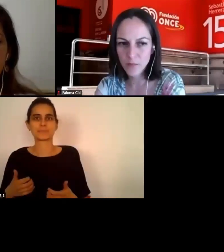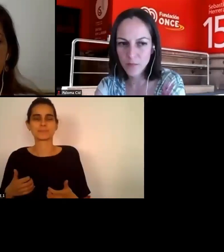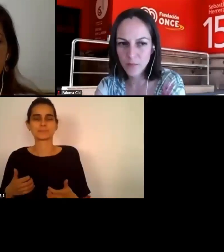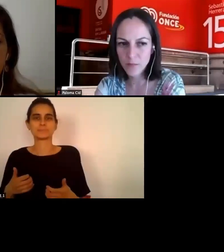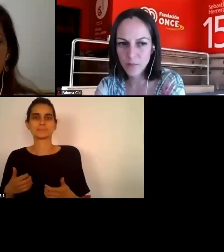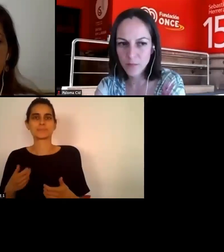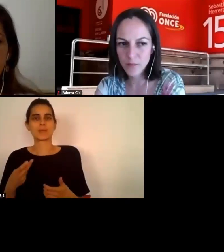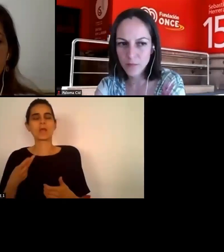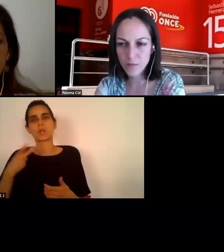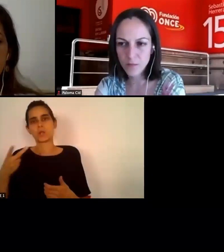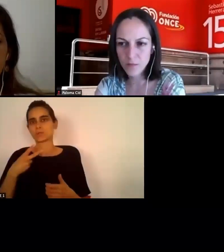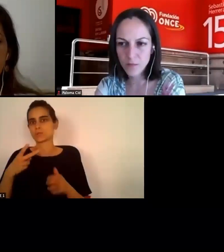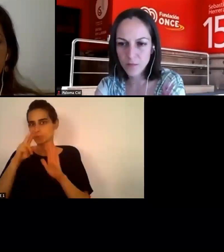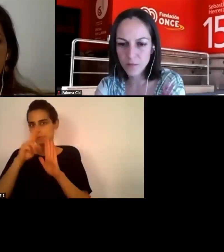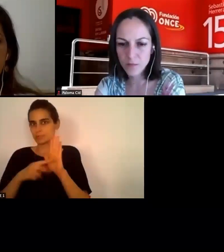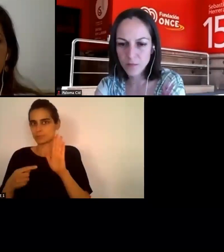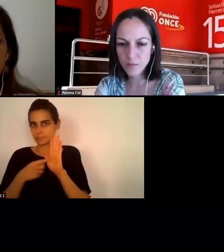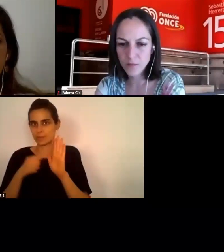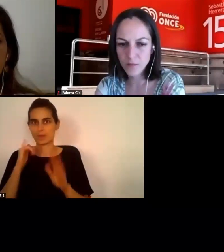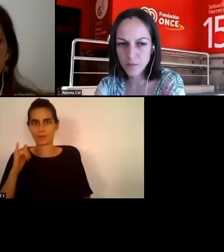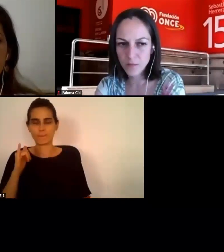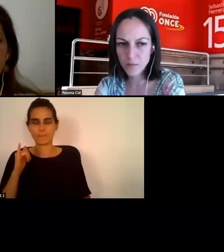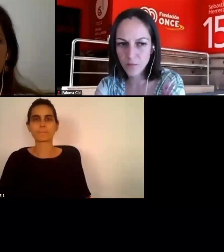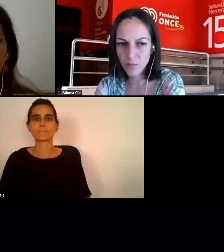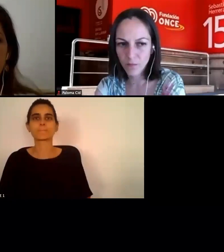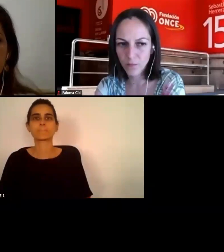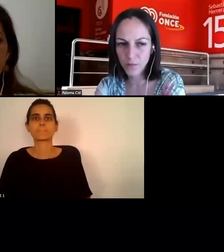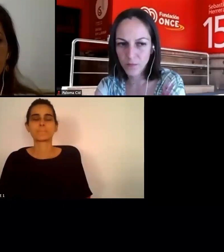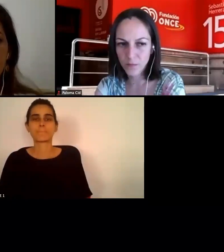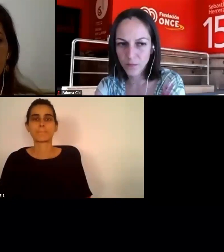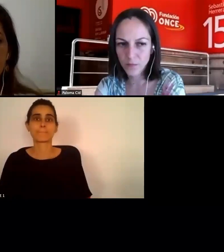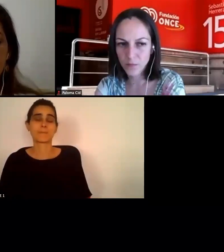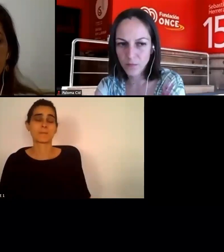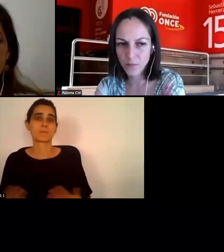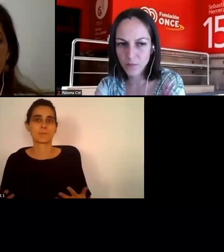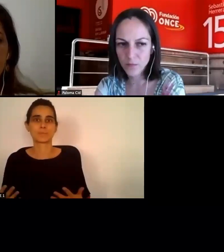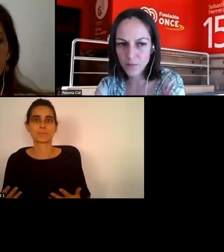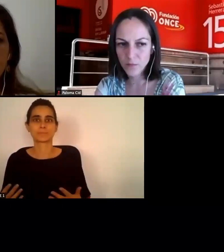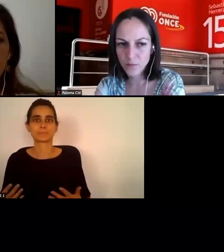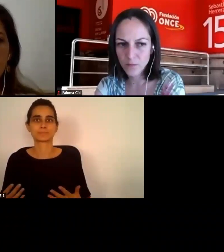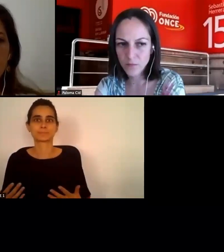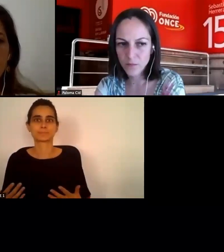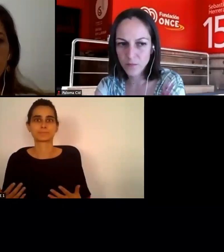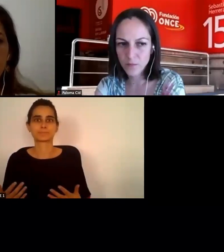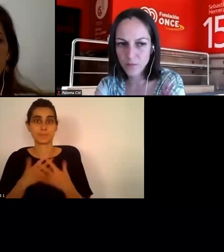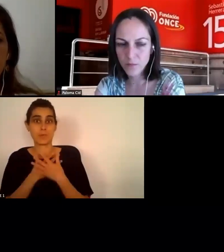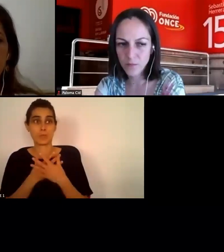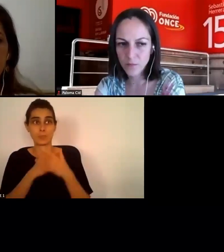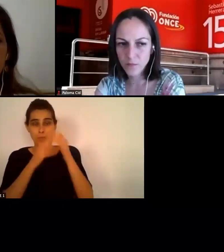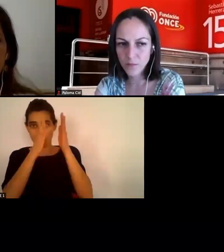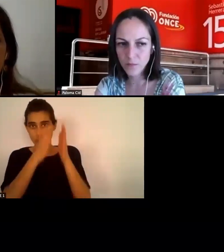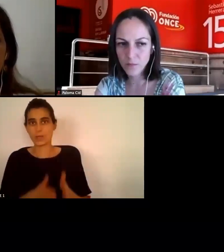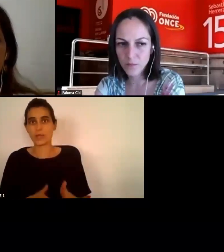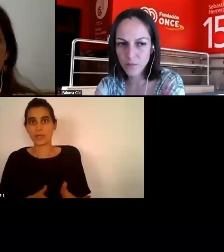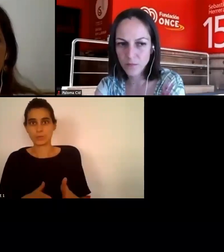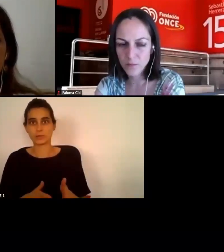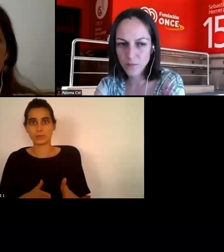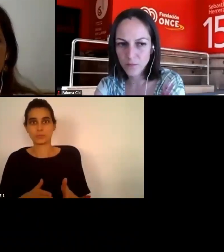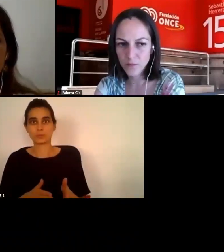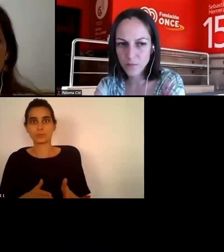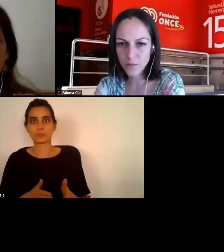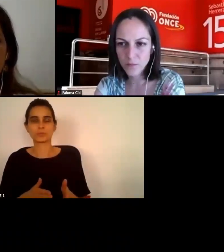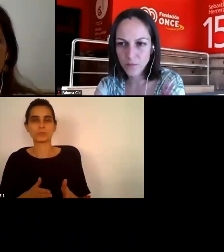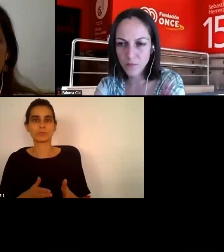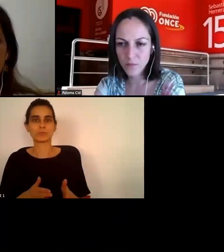están reguladas. Y bueno, el voluntario en su acción, en su actividad como voluntario, queda